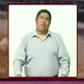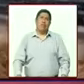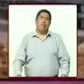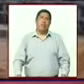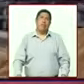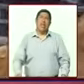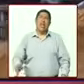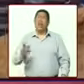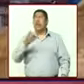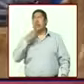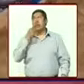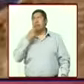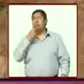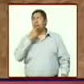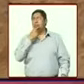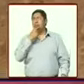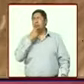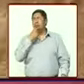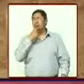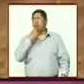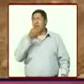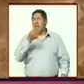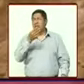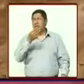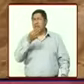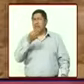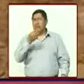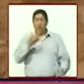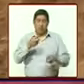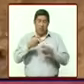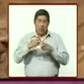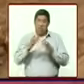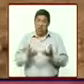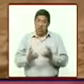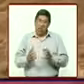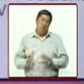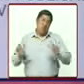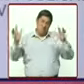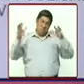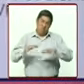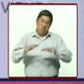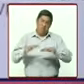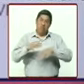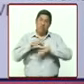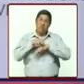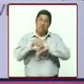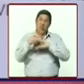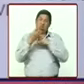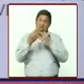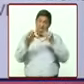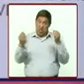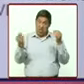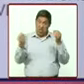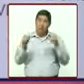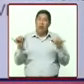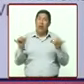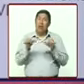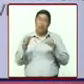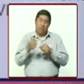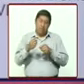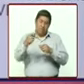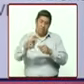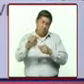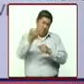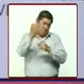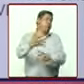No solamente han botado escombro, piedras, tierra a la carretera, sino han